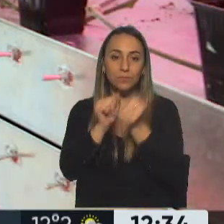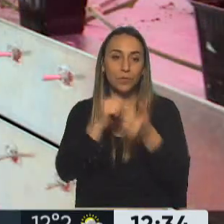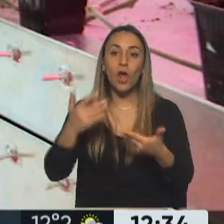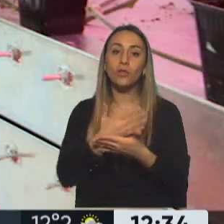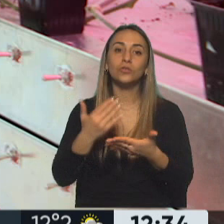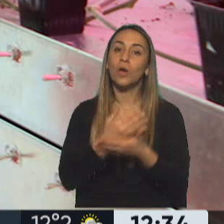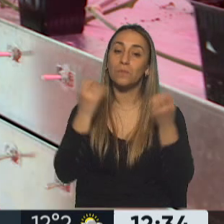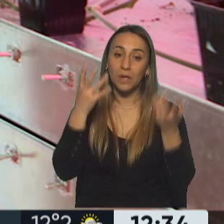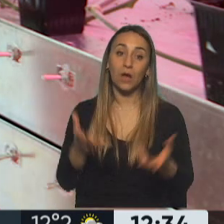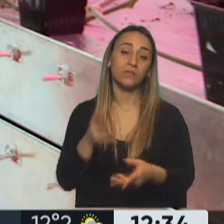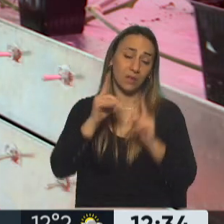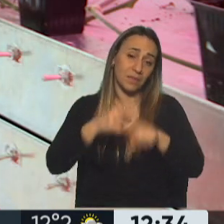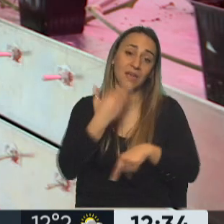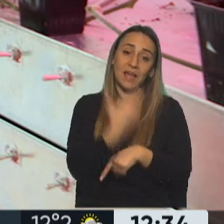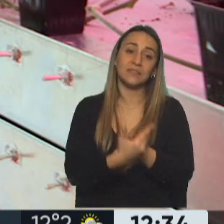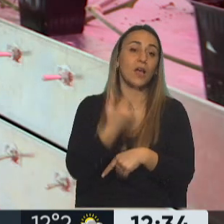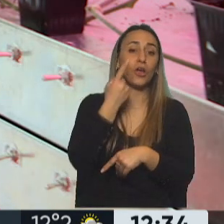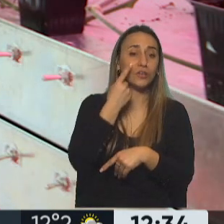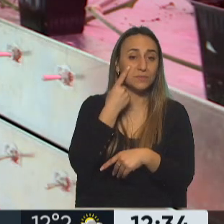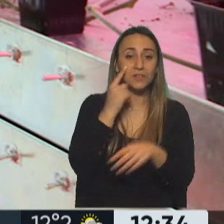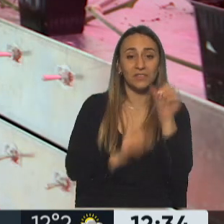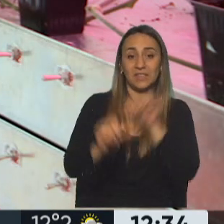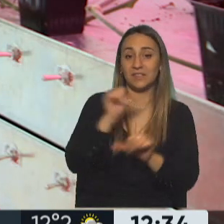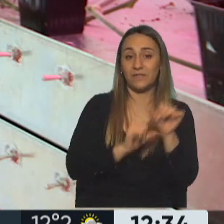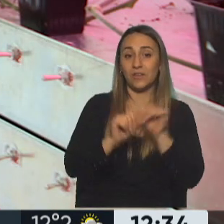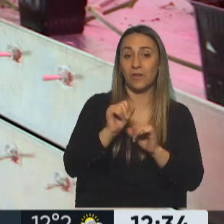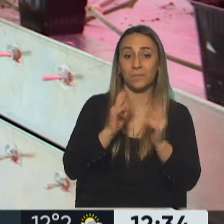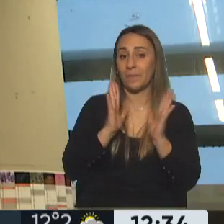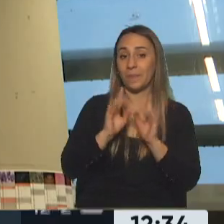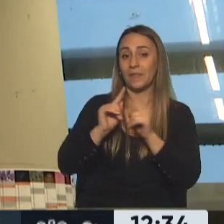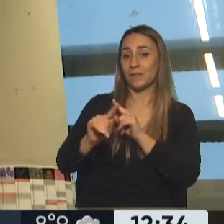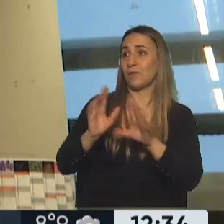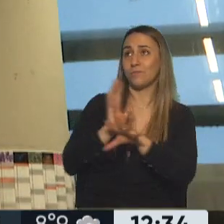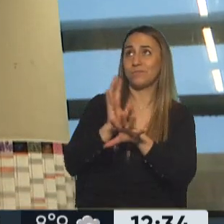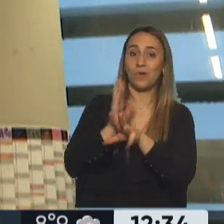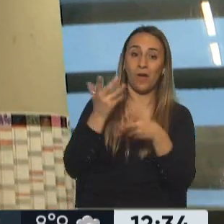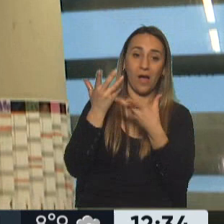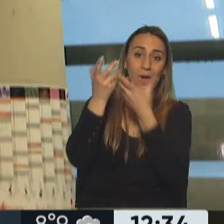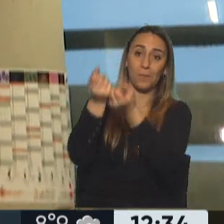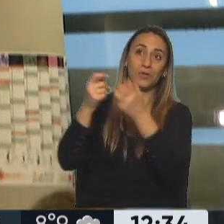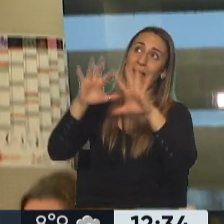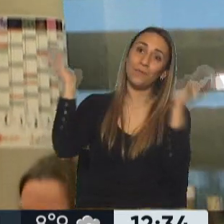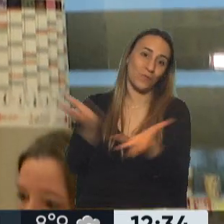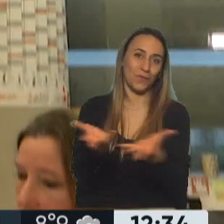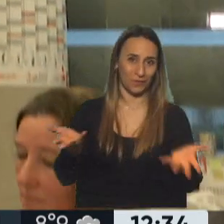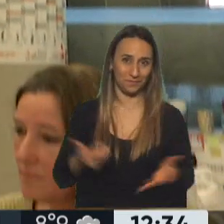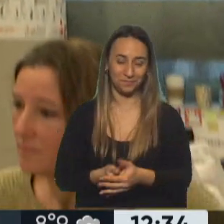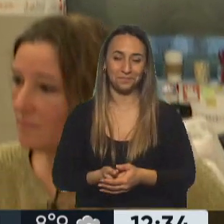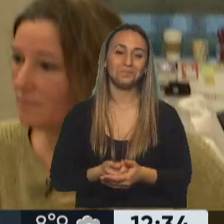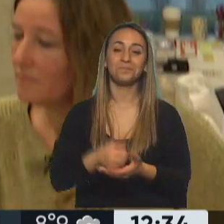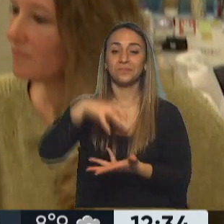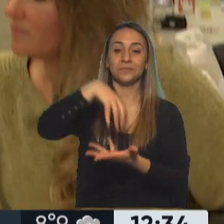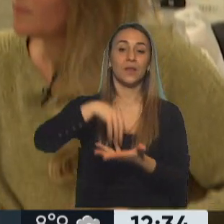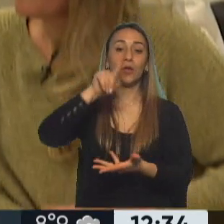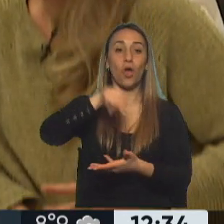conocimiento científico también, ¿no? Es como colaborativo, directamente con el mundo, te diría yo. El CONICET es el